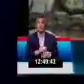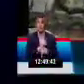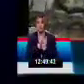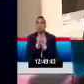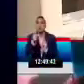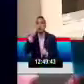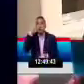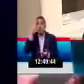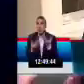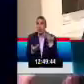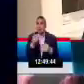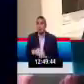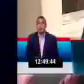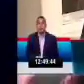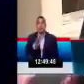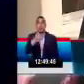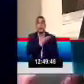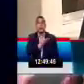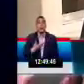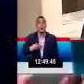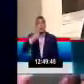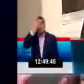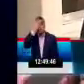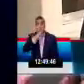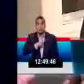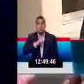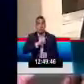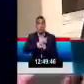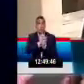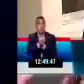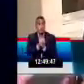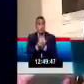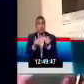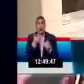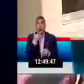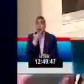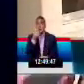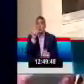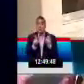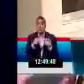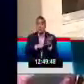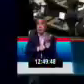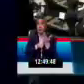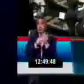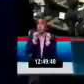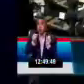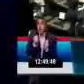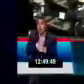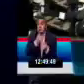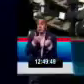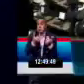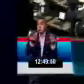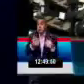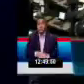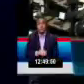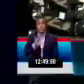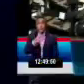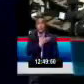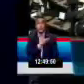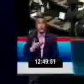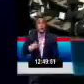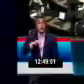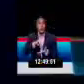en el gabinete. Si el presidente decide cambiar a cualquiera de sus ministros, lo puede hacer. Por su parte, el presidente